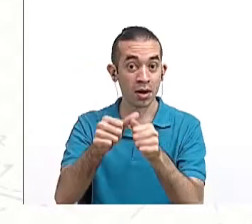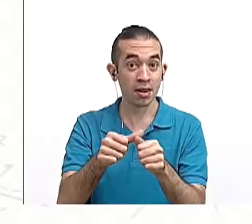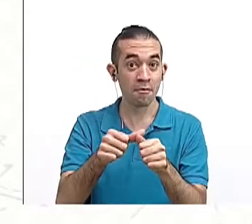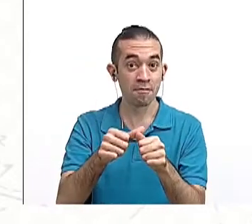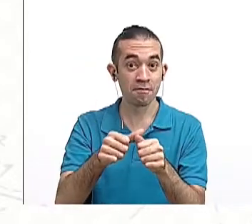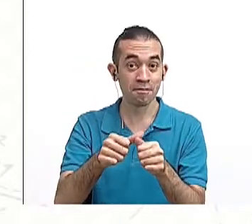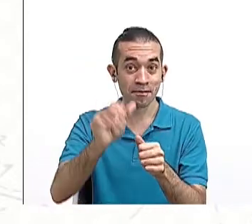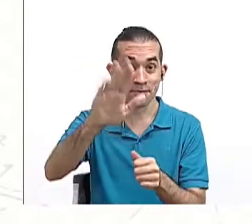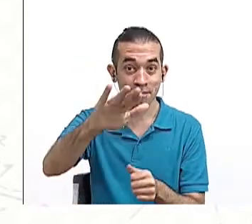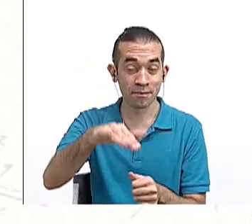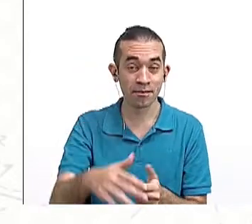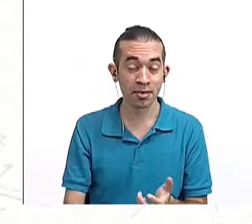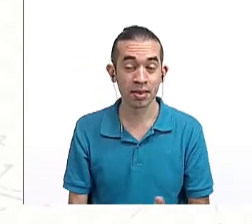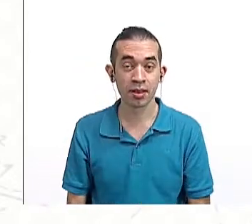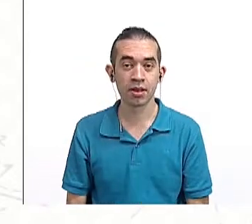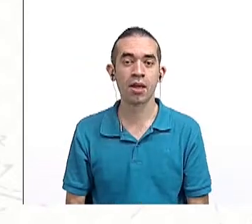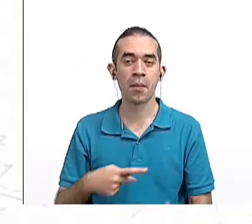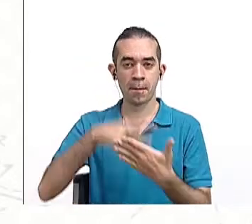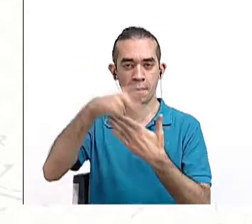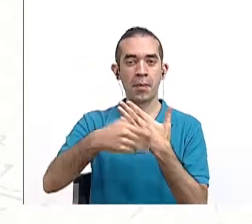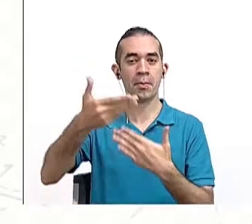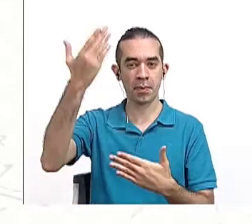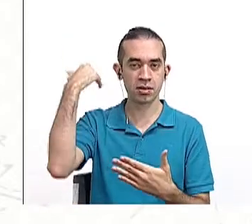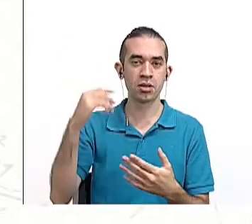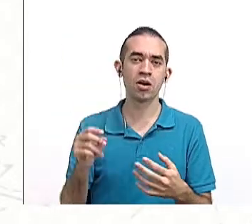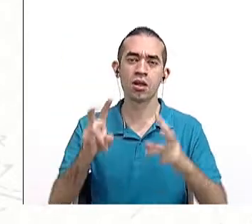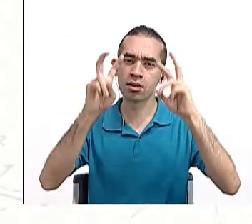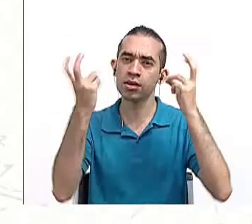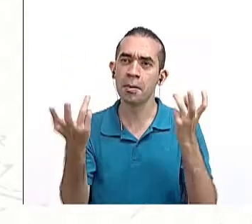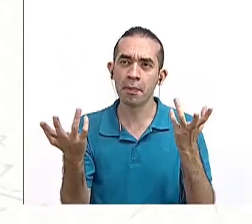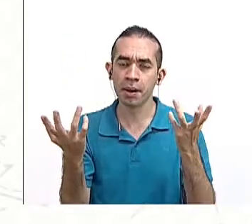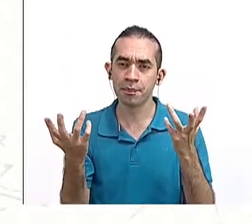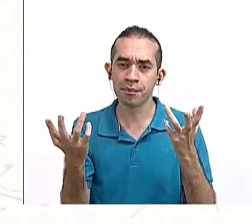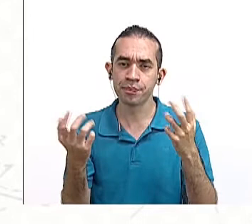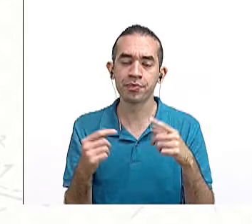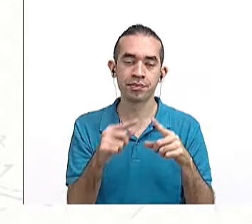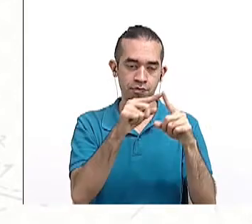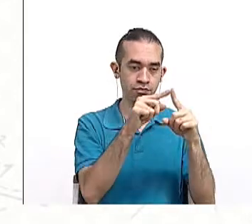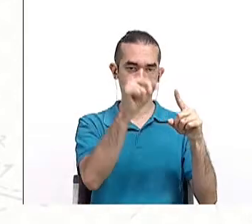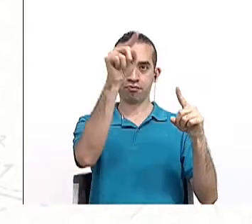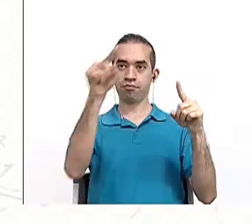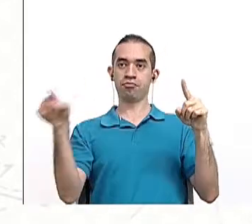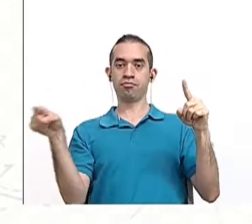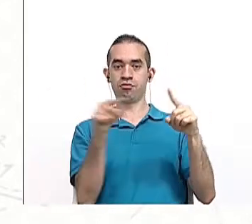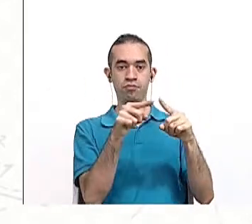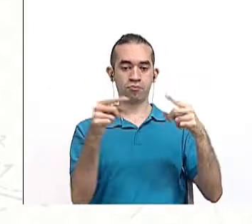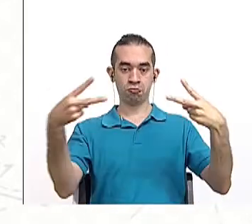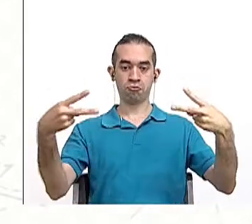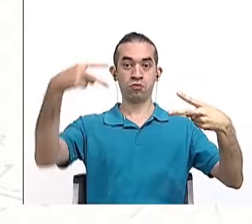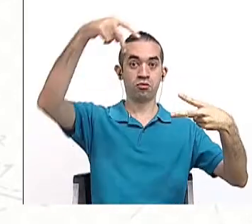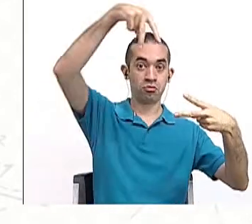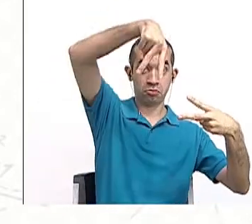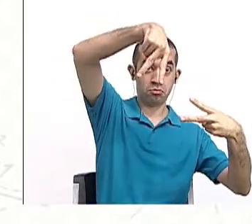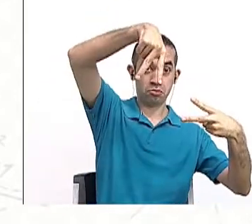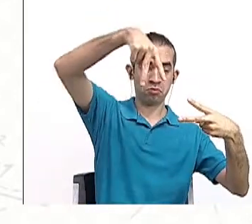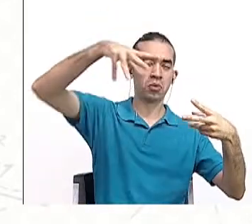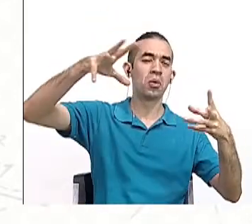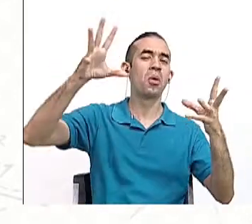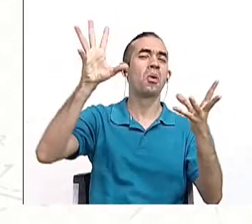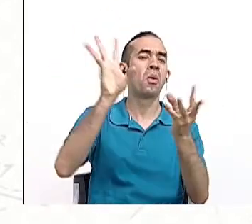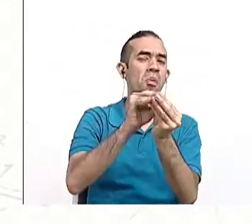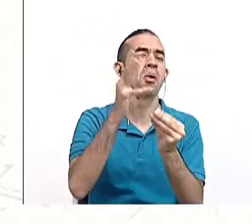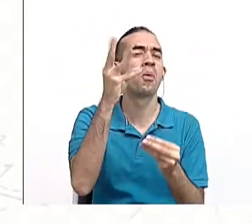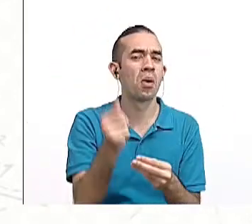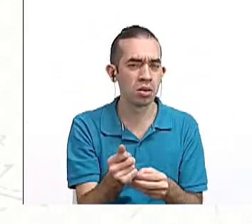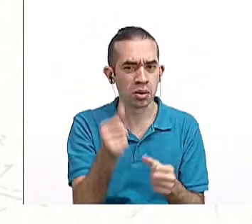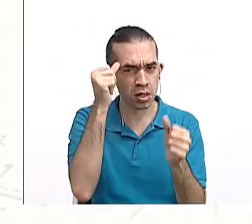es el programa pasado vimos cuánto era la suma de los ángulos internos de un triángulo recuerdan cuánto era